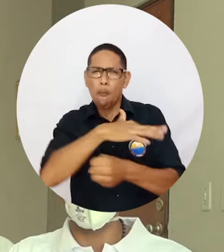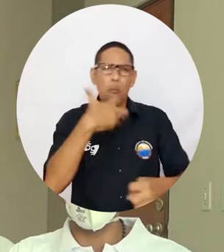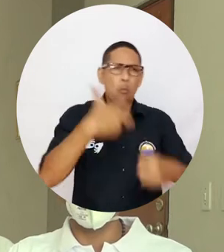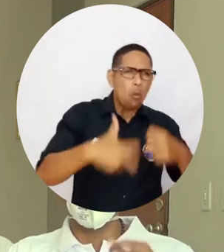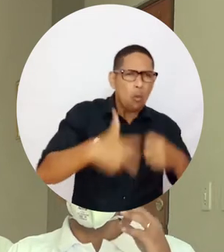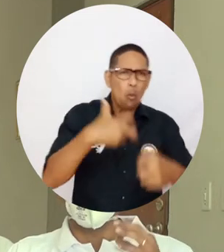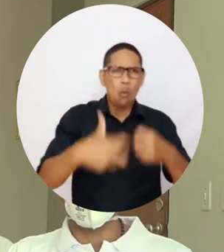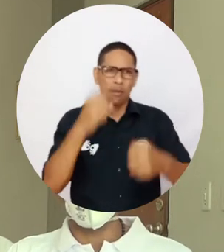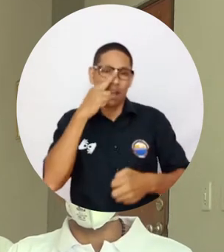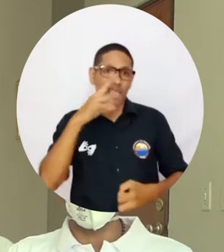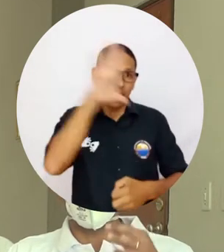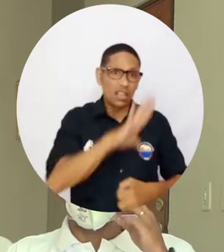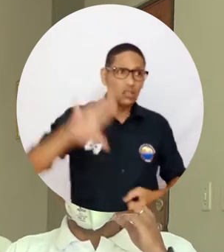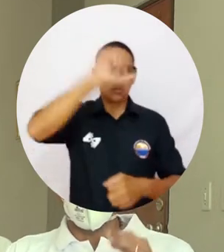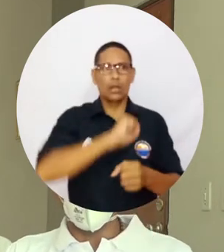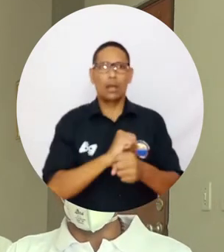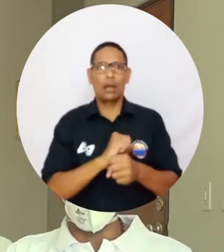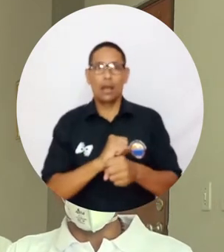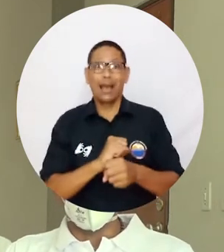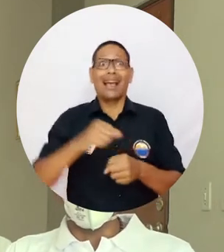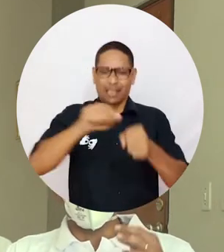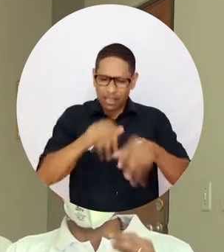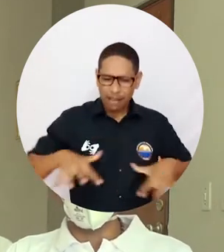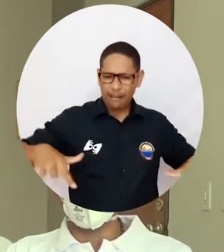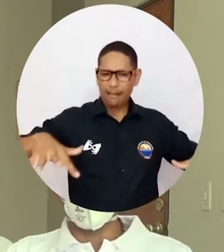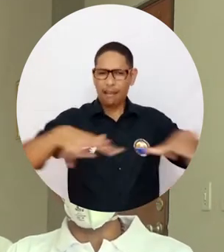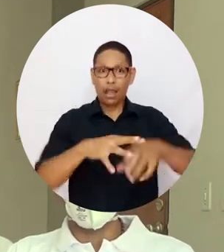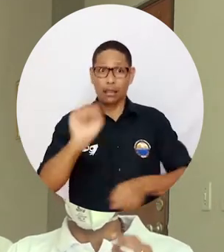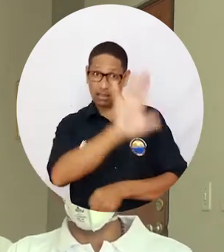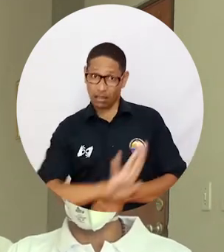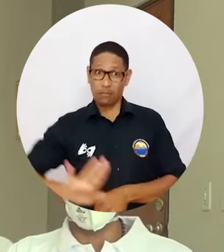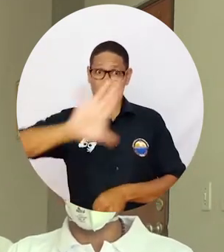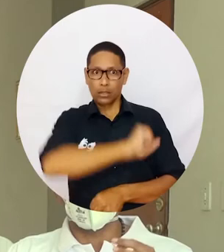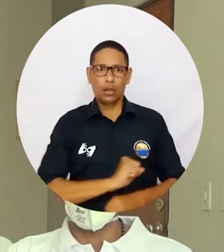nivel nacional, departamental y local. La Universidad Magdalena se